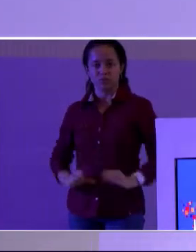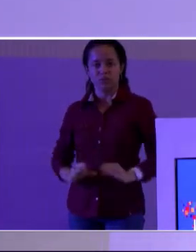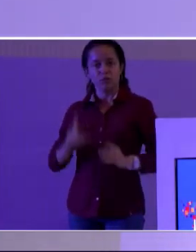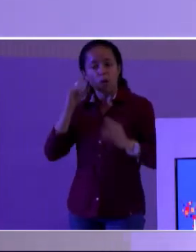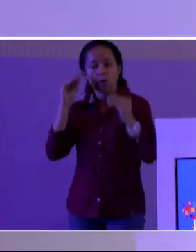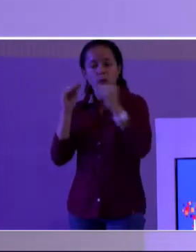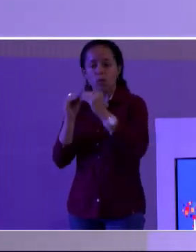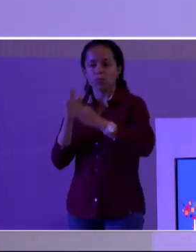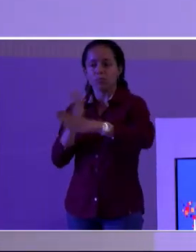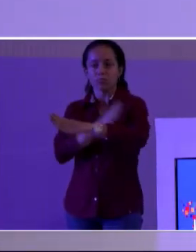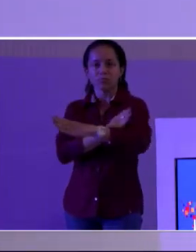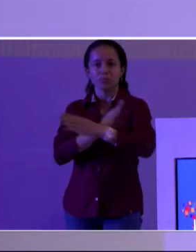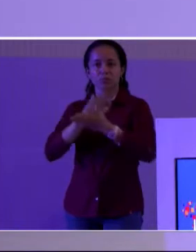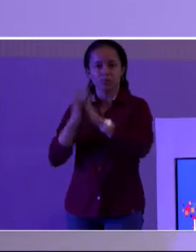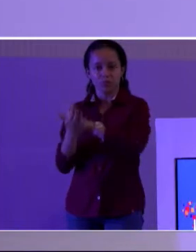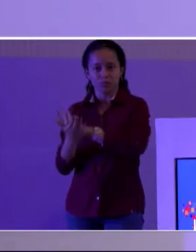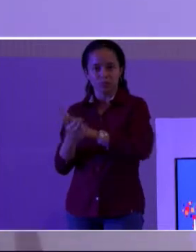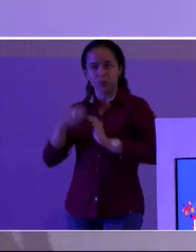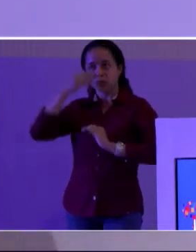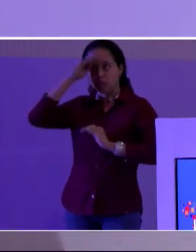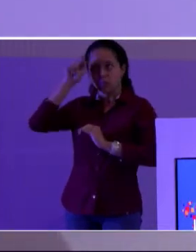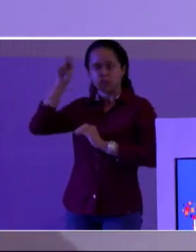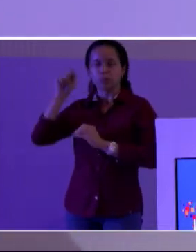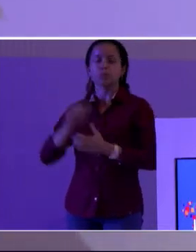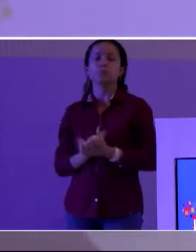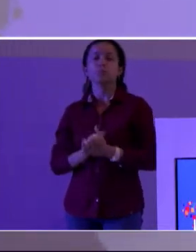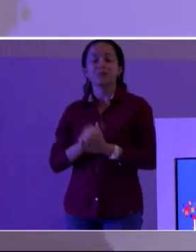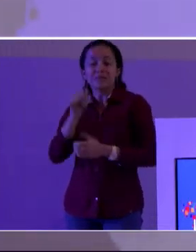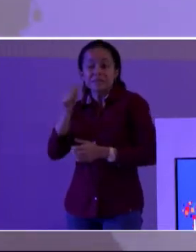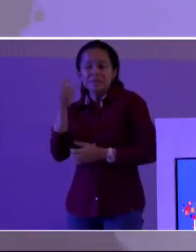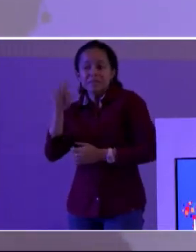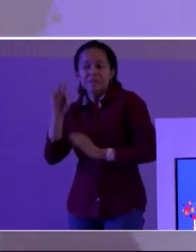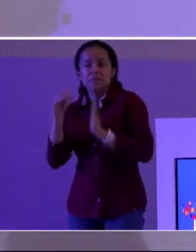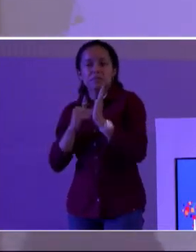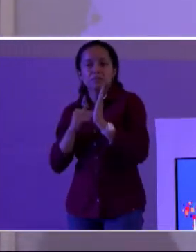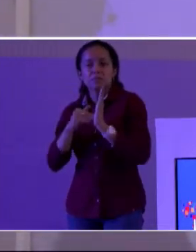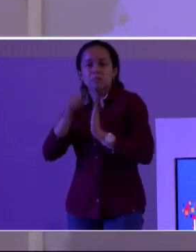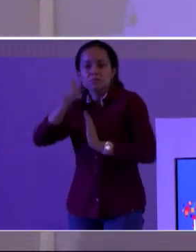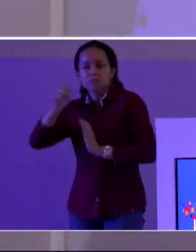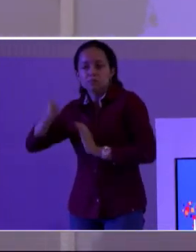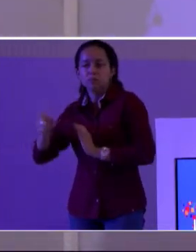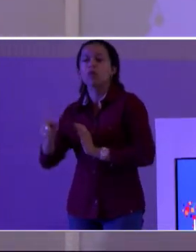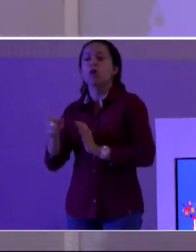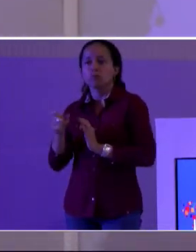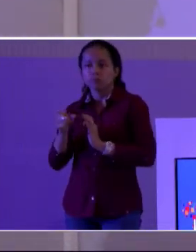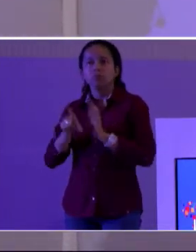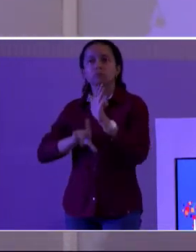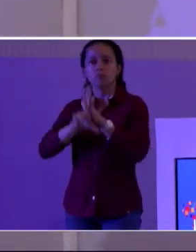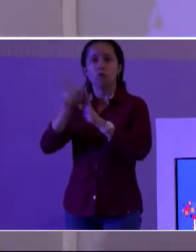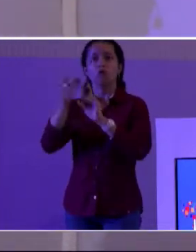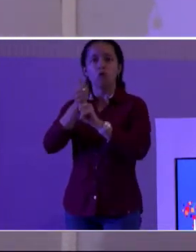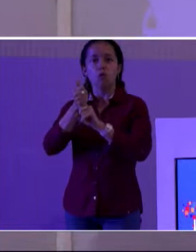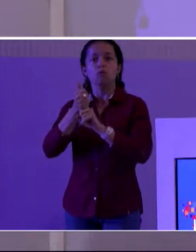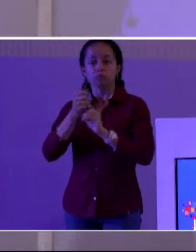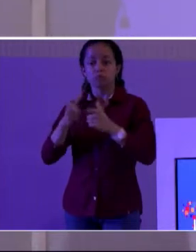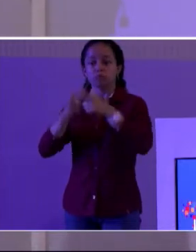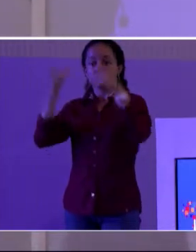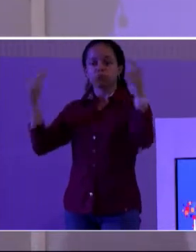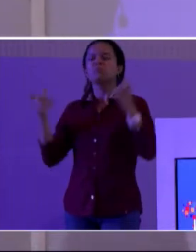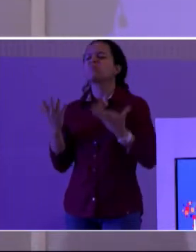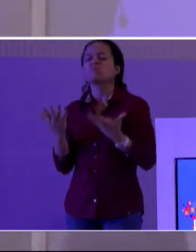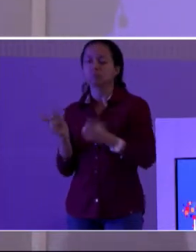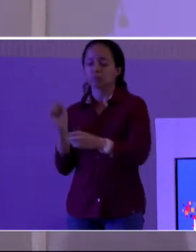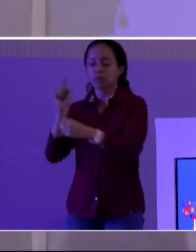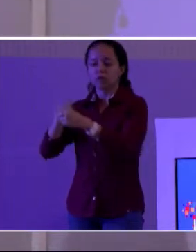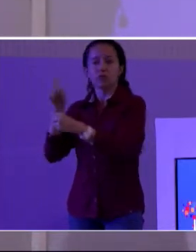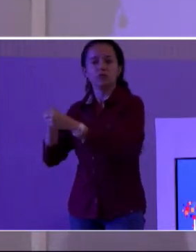Paz. Esas 13.000 personas hemos tenido unos logros significativos en lo que tiene que ver con la afiliación a